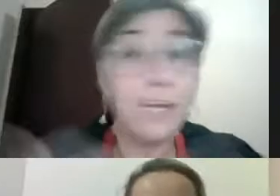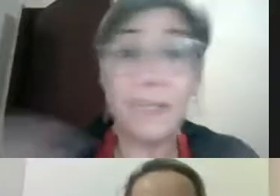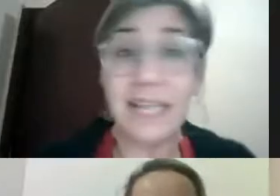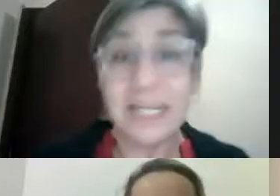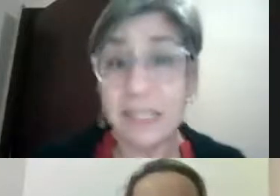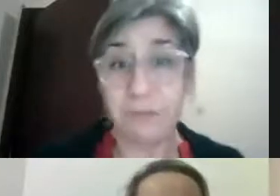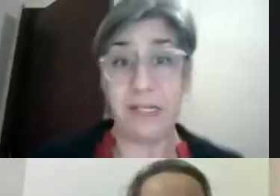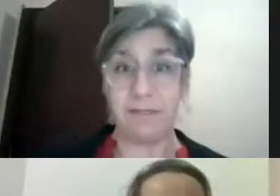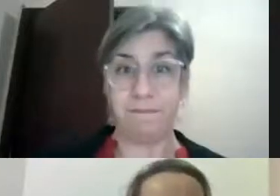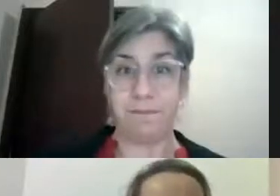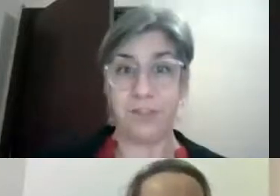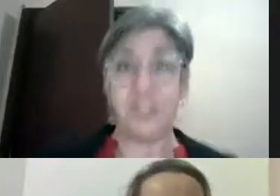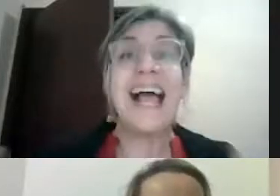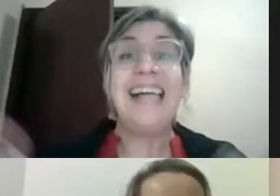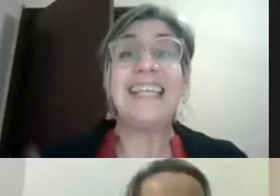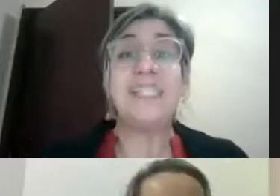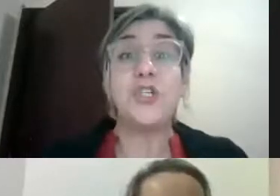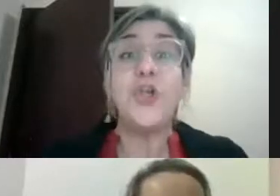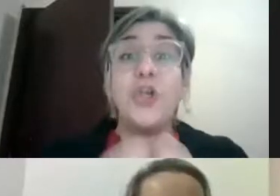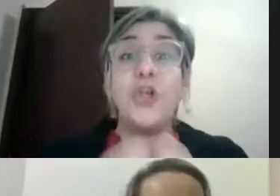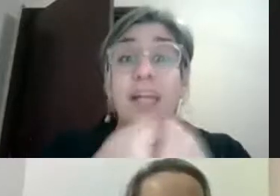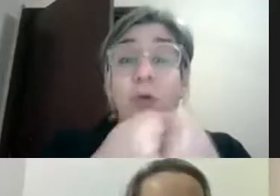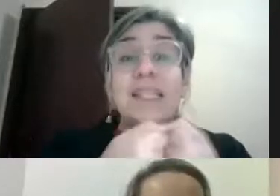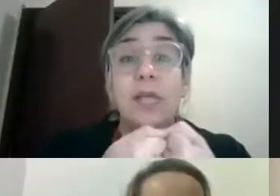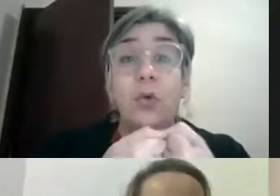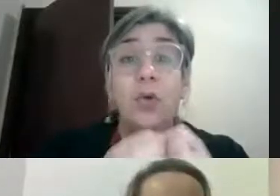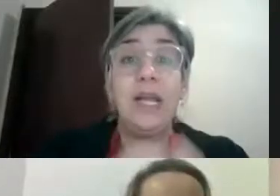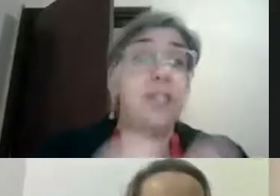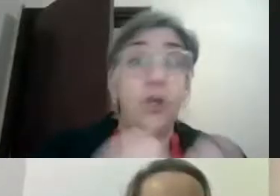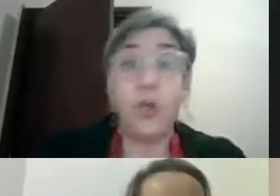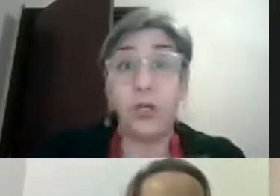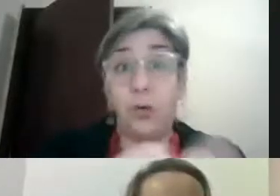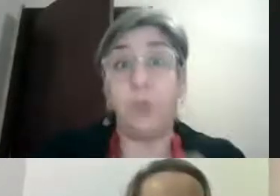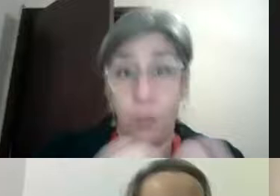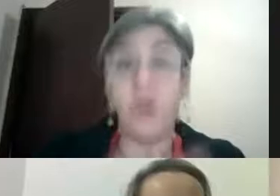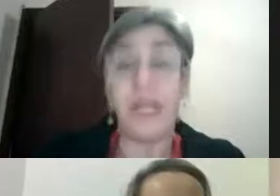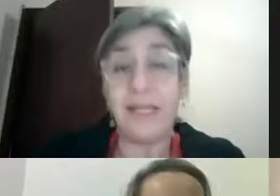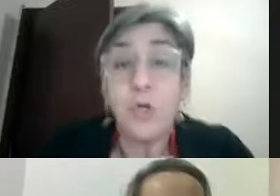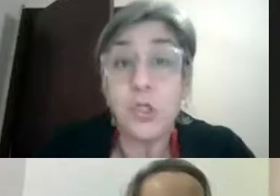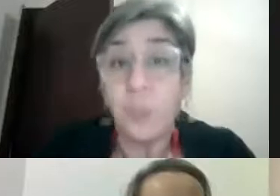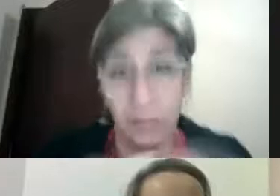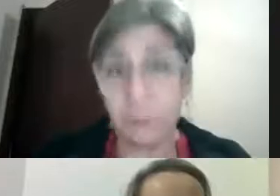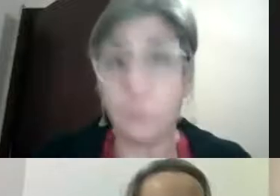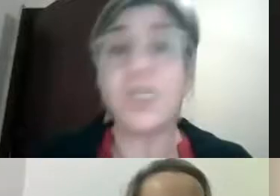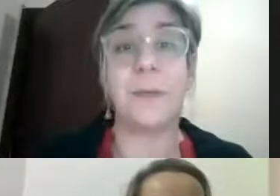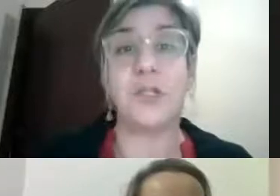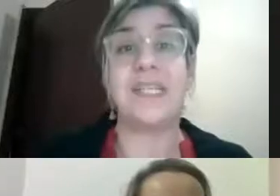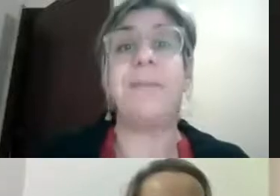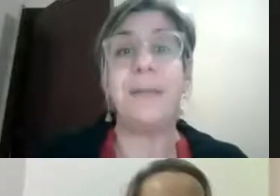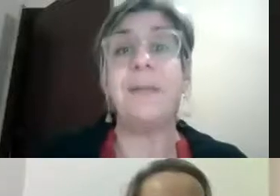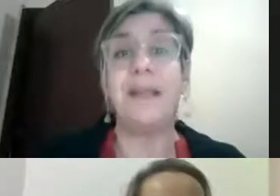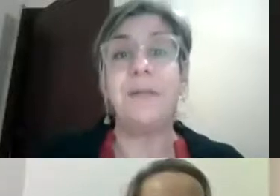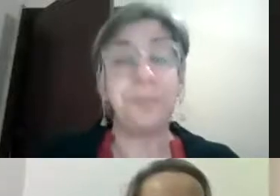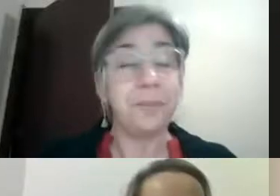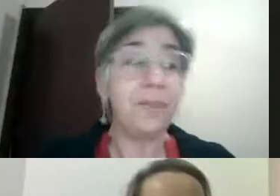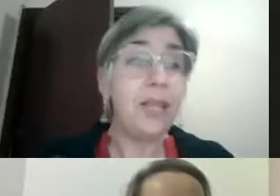VIH y nadie le va a testear sífilis. O sea, que si yo se lo doy en el lugar de salud, y se lo doy como los que tenemos nosotros, porque tenemos a muchas personas en